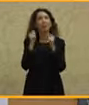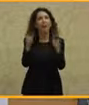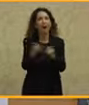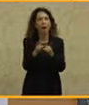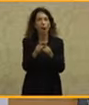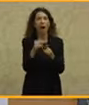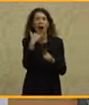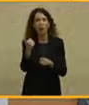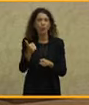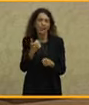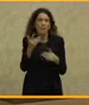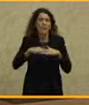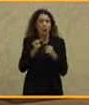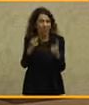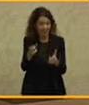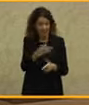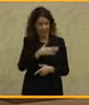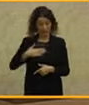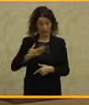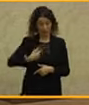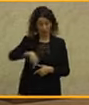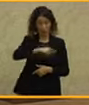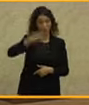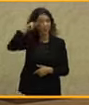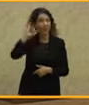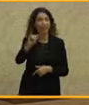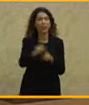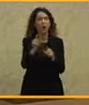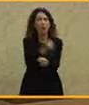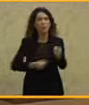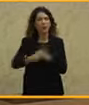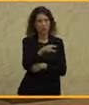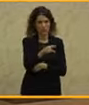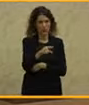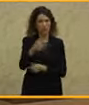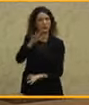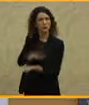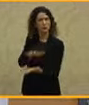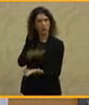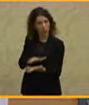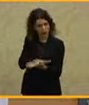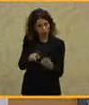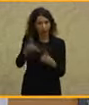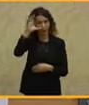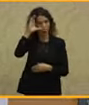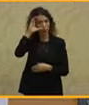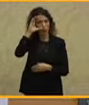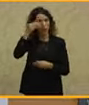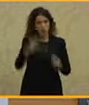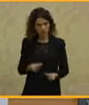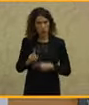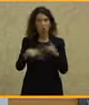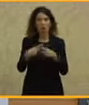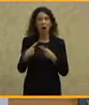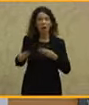nuestro granito de arena. Y es que desde nuestra experiencia, la empatía, la serenidad, la escucha activa,